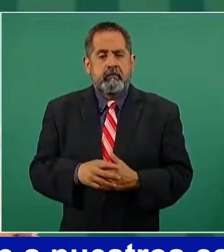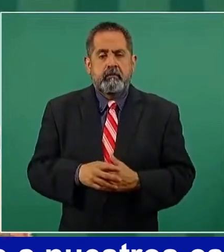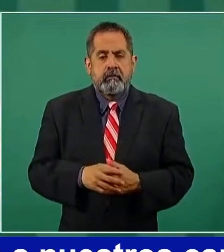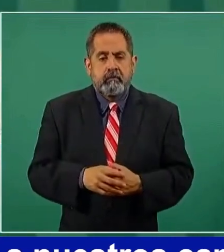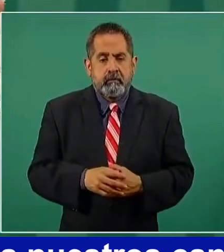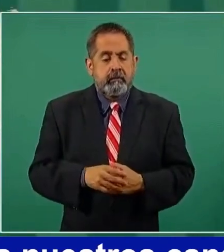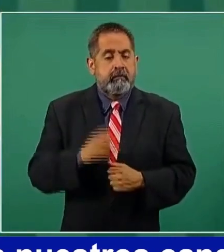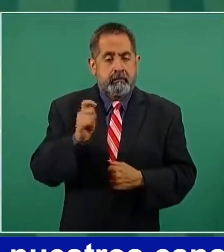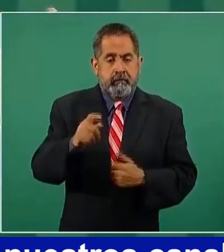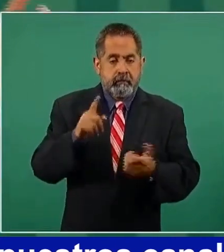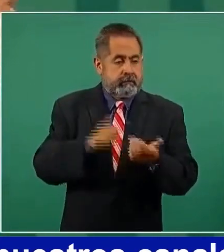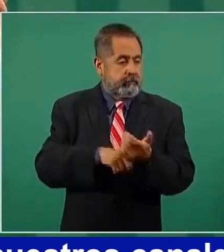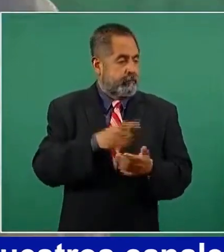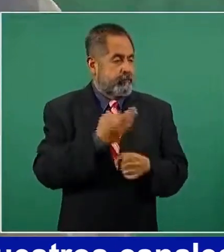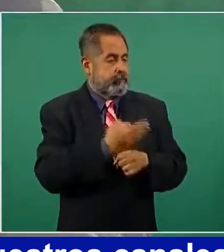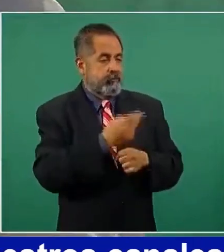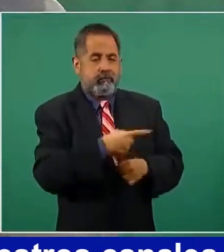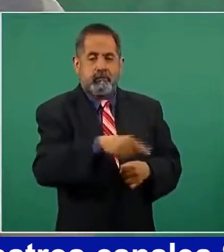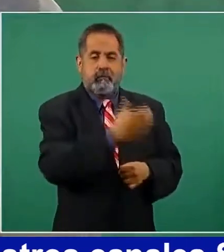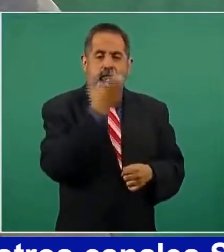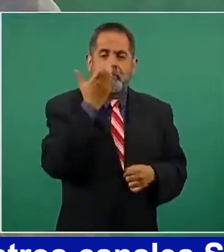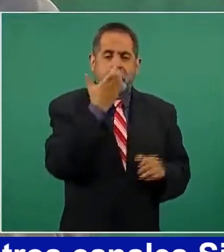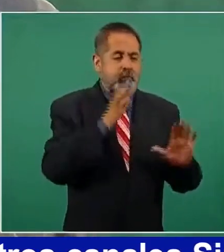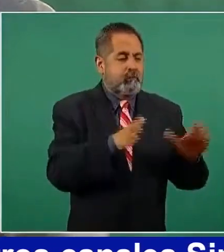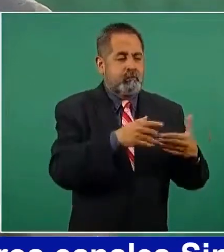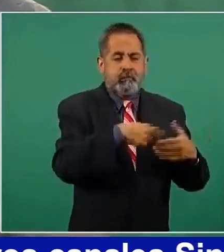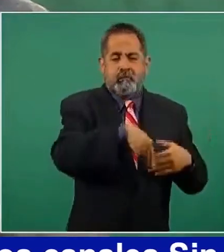que están los conservadores